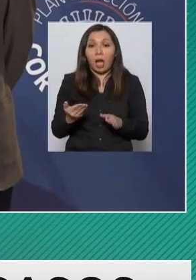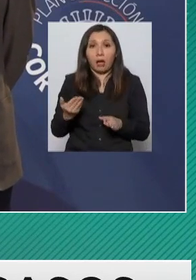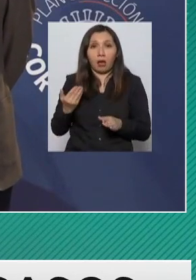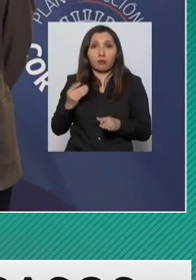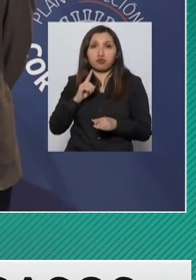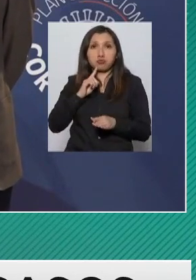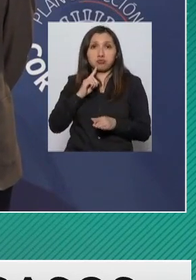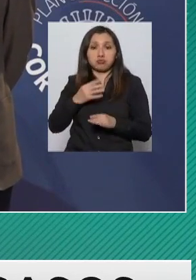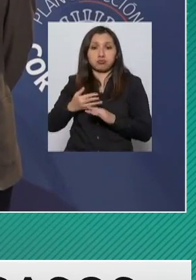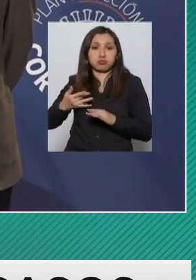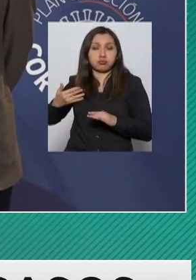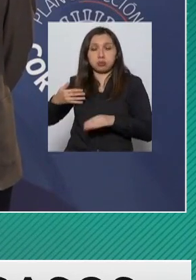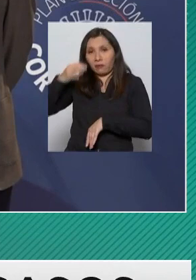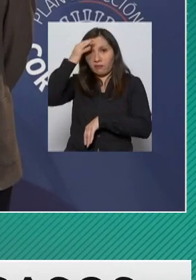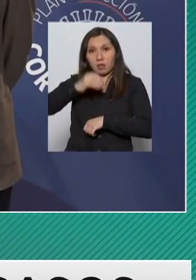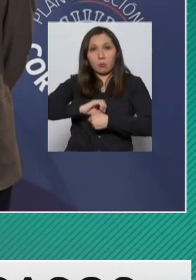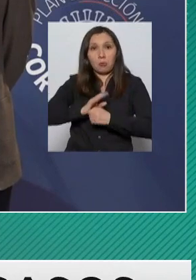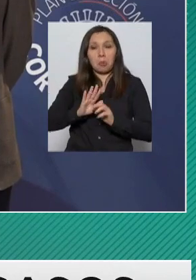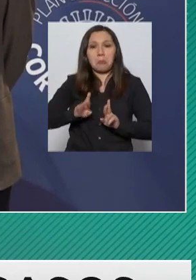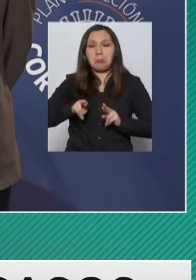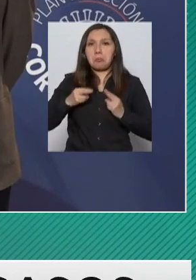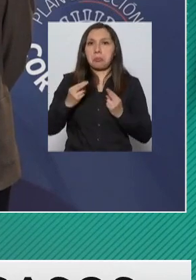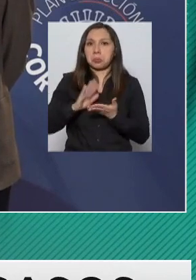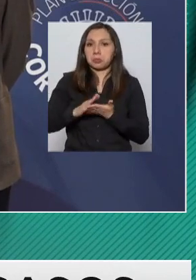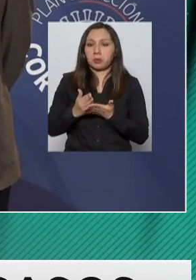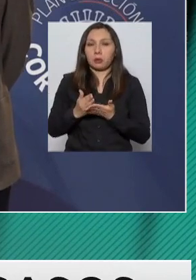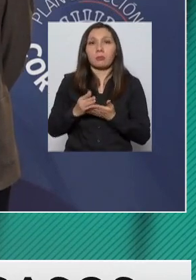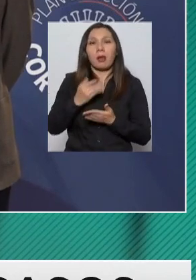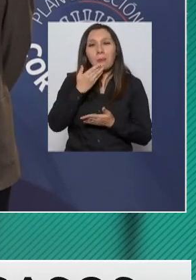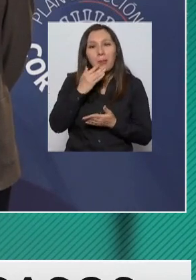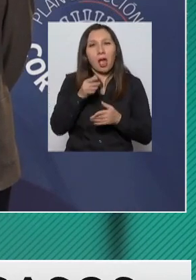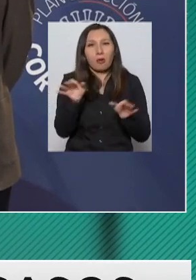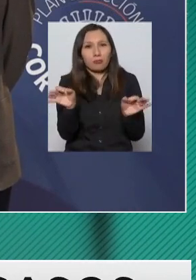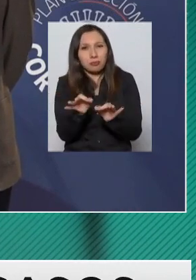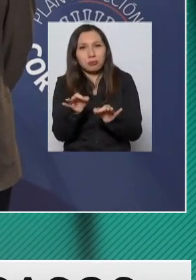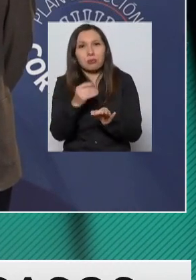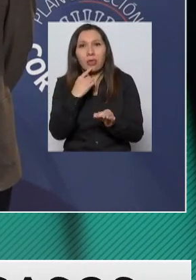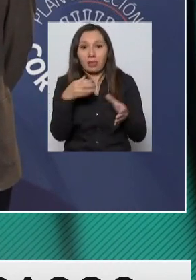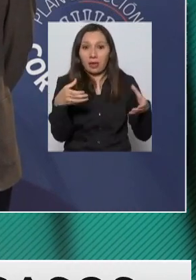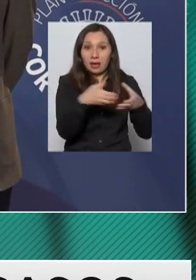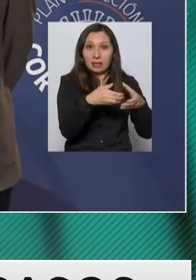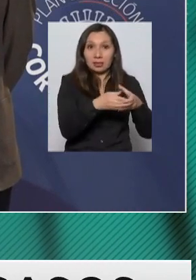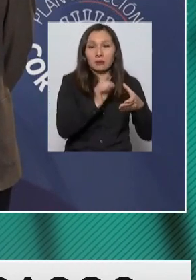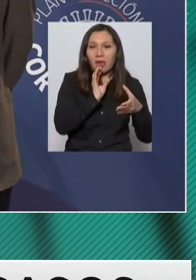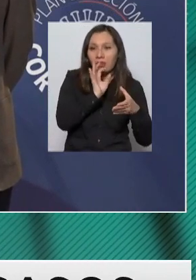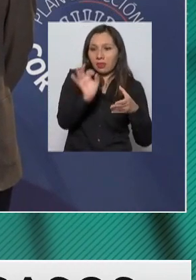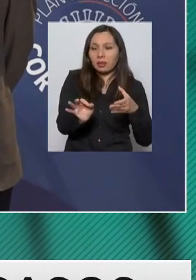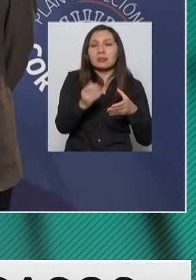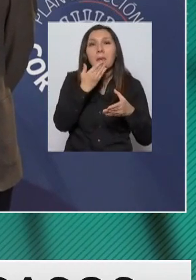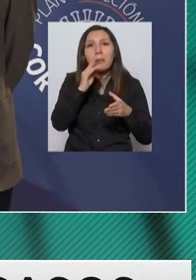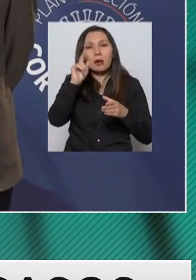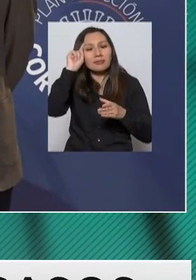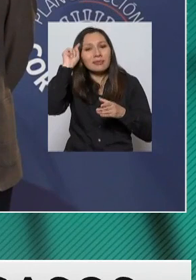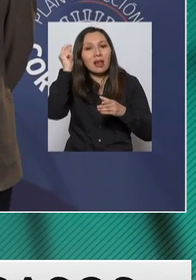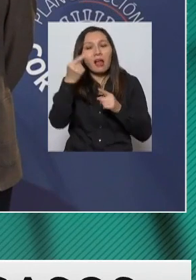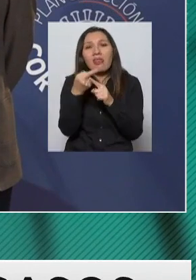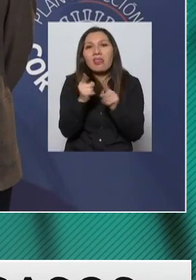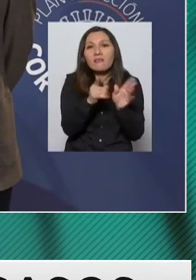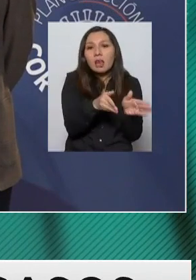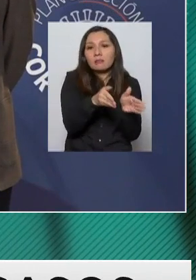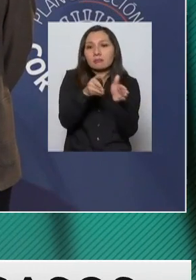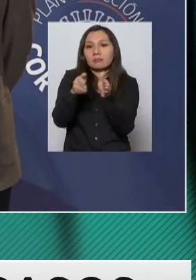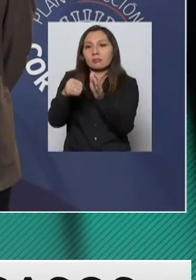enfermedad y se recuperó ellos nos recomiendan que creemos una categoría diferente